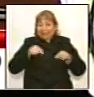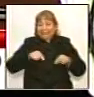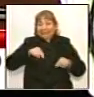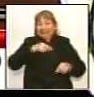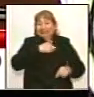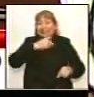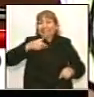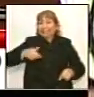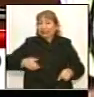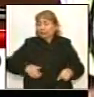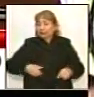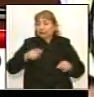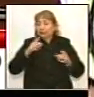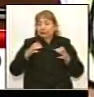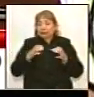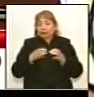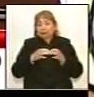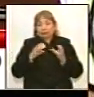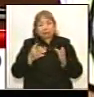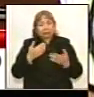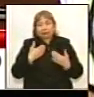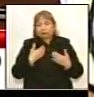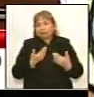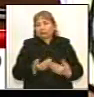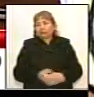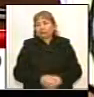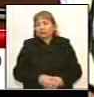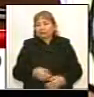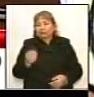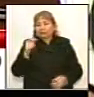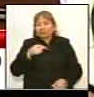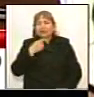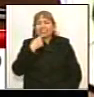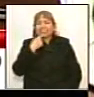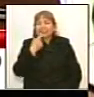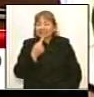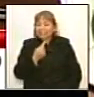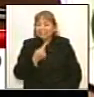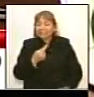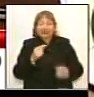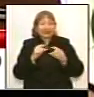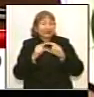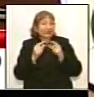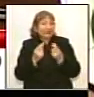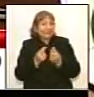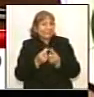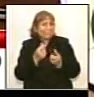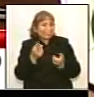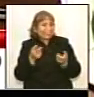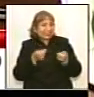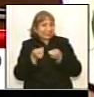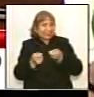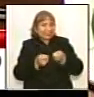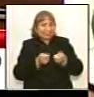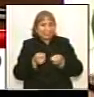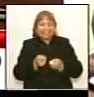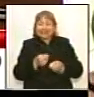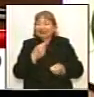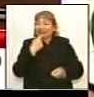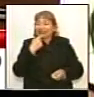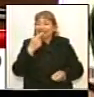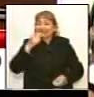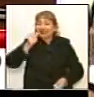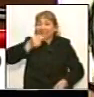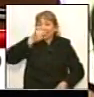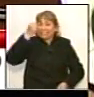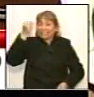hay un congresista que no viene mucho, pero que ha dicho que el partido que él dirige y que es el que ganó